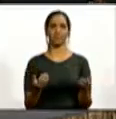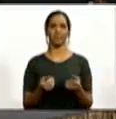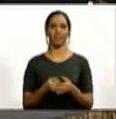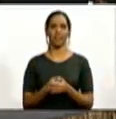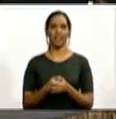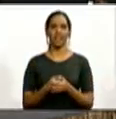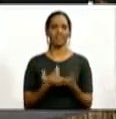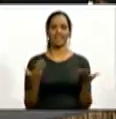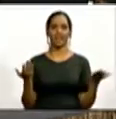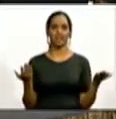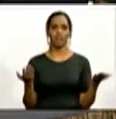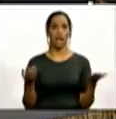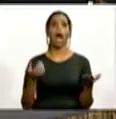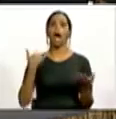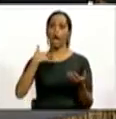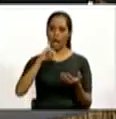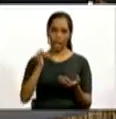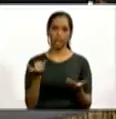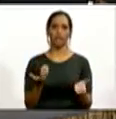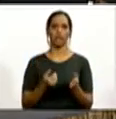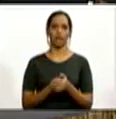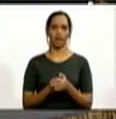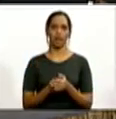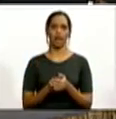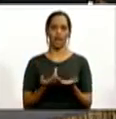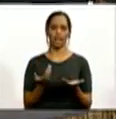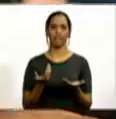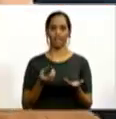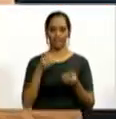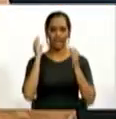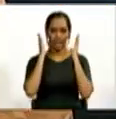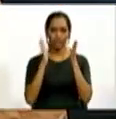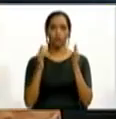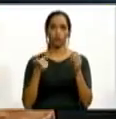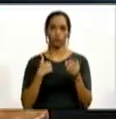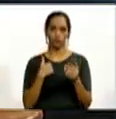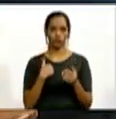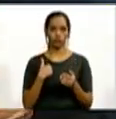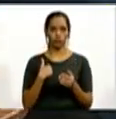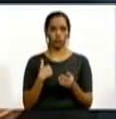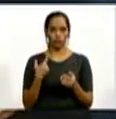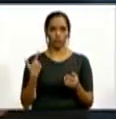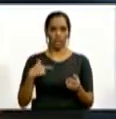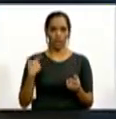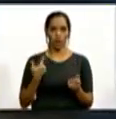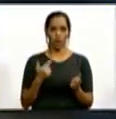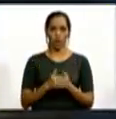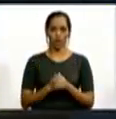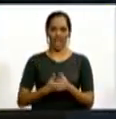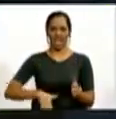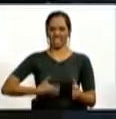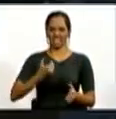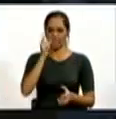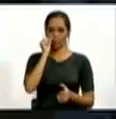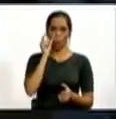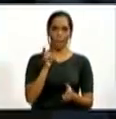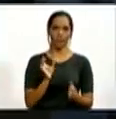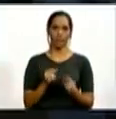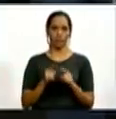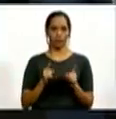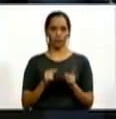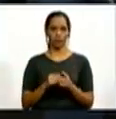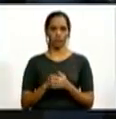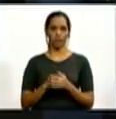conectaba normal. O sea, sí, hay que aceptarlo. Hay que aceptarlo. Yo en lo particular le tengo arrachera a ese tipo, pero. ¿Ahí está? O sea, ¿a